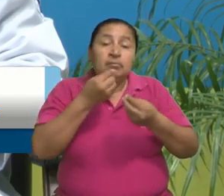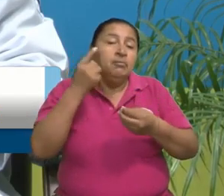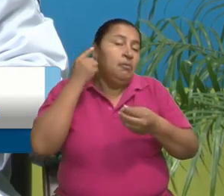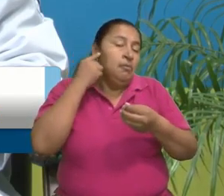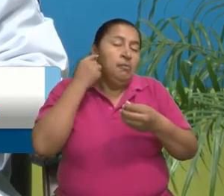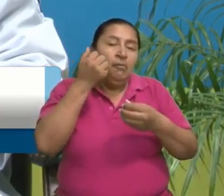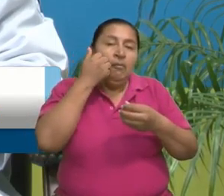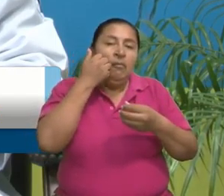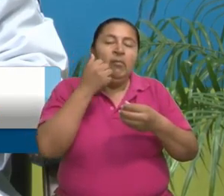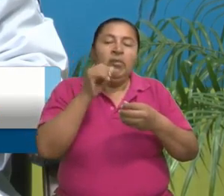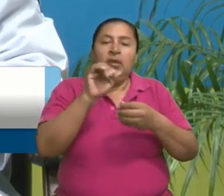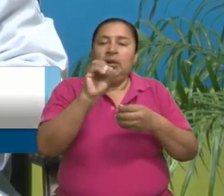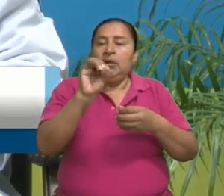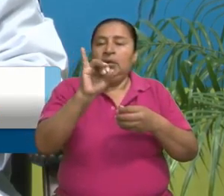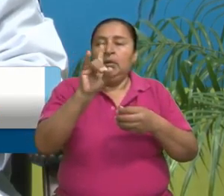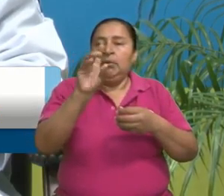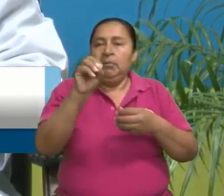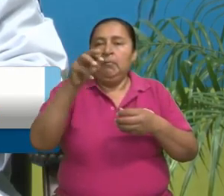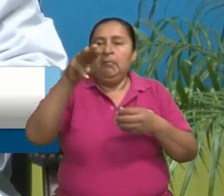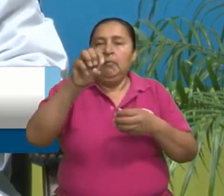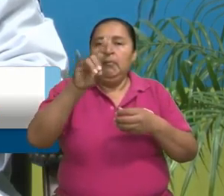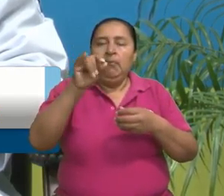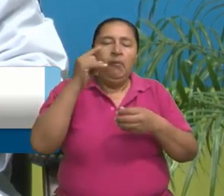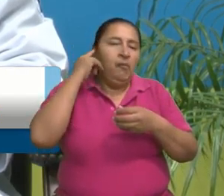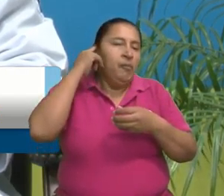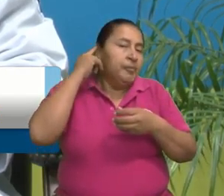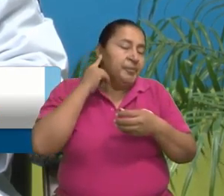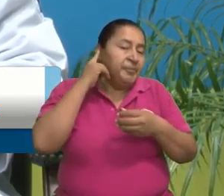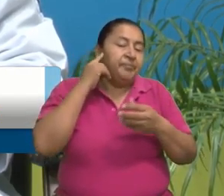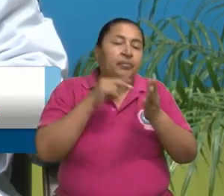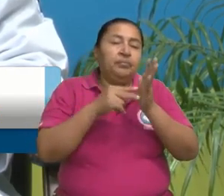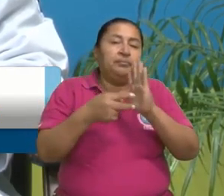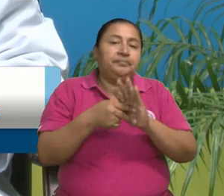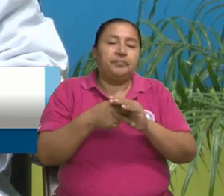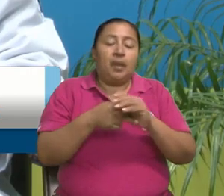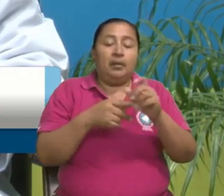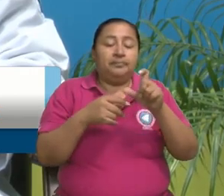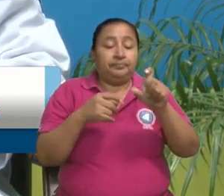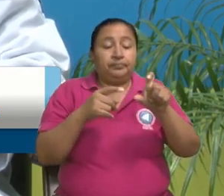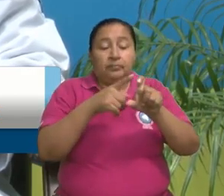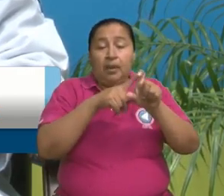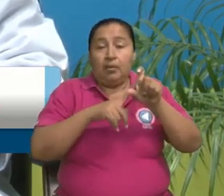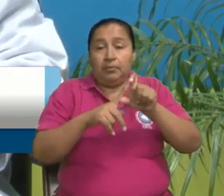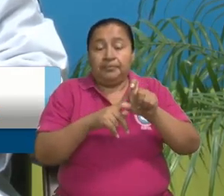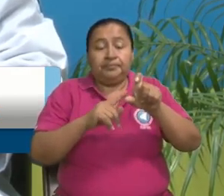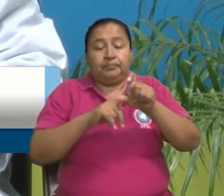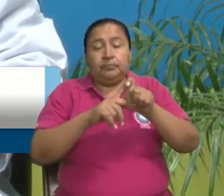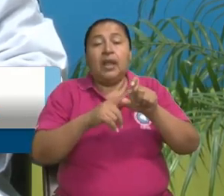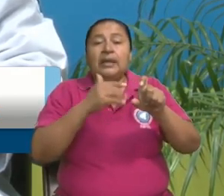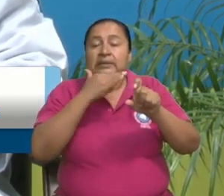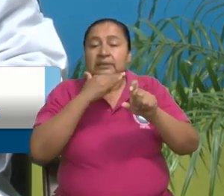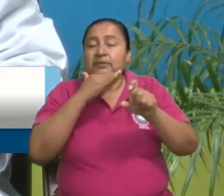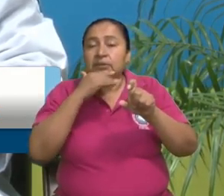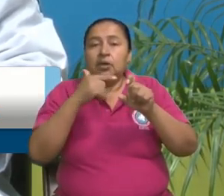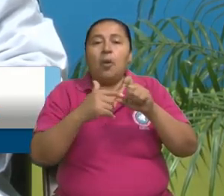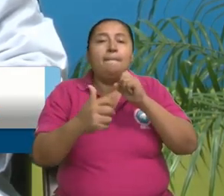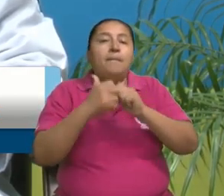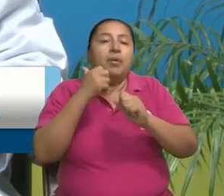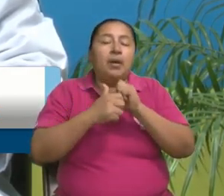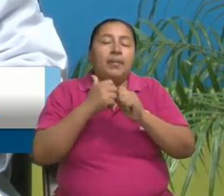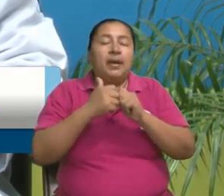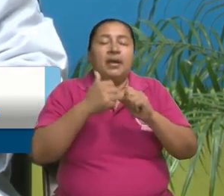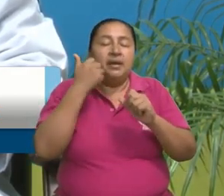medio medio si que se esté esto es prácticamente es una complicación de la infección respiratoria